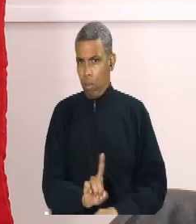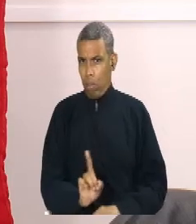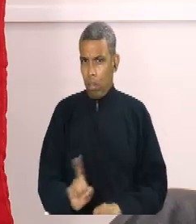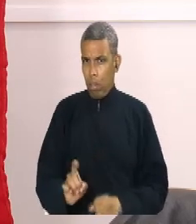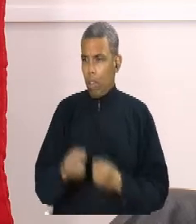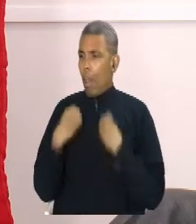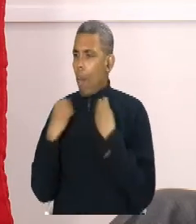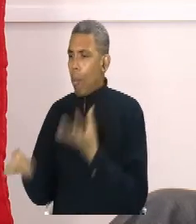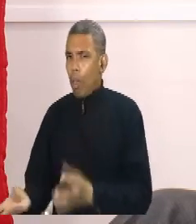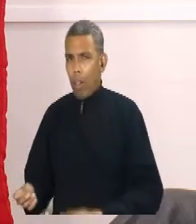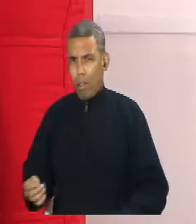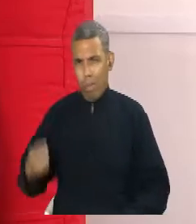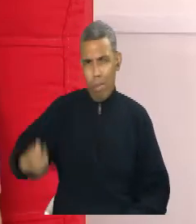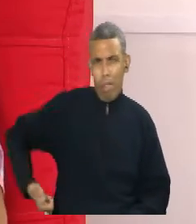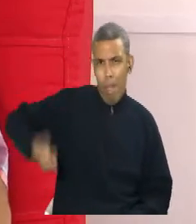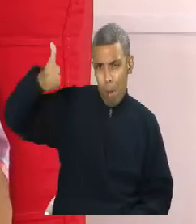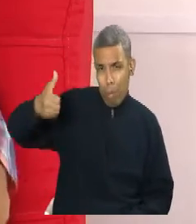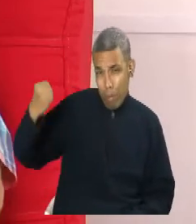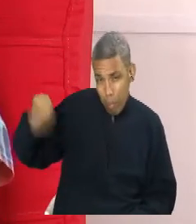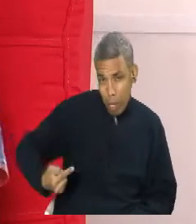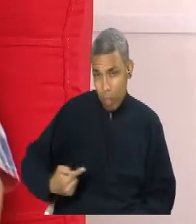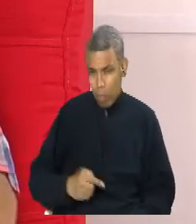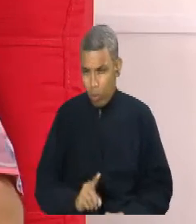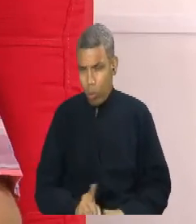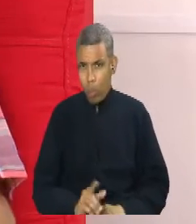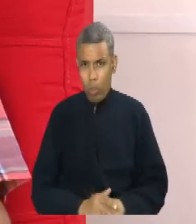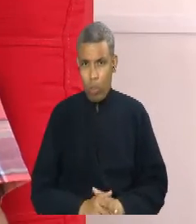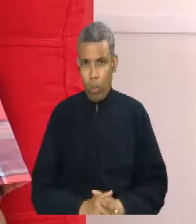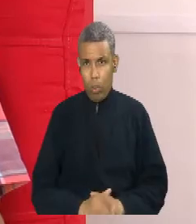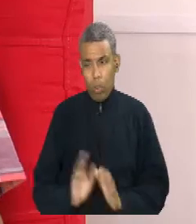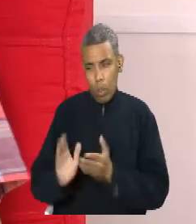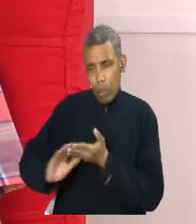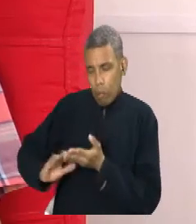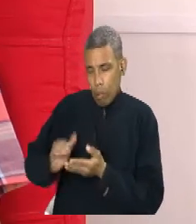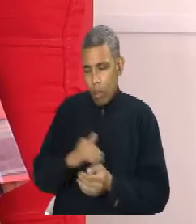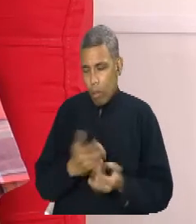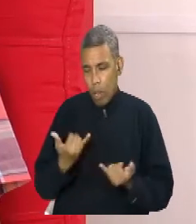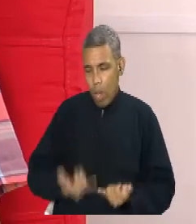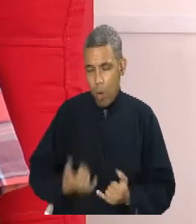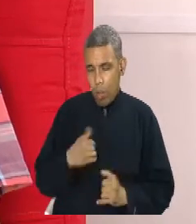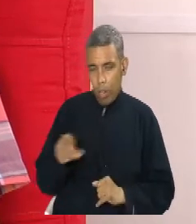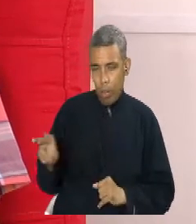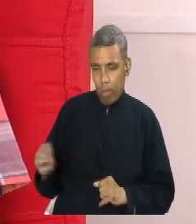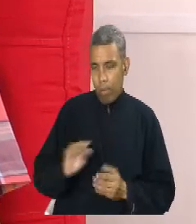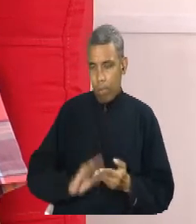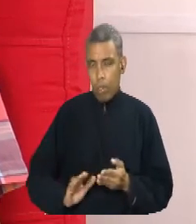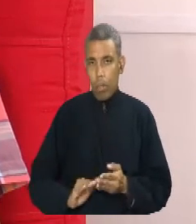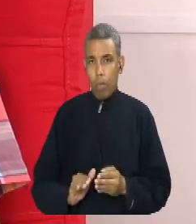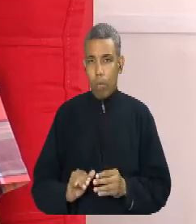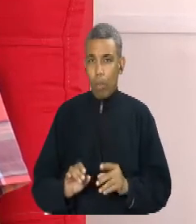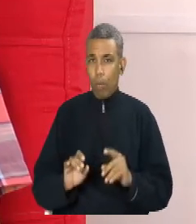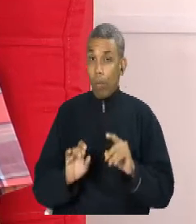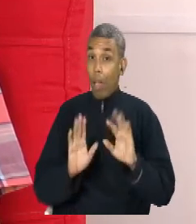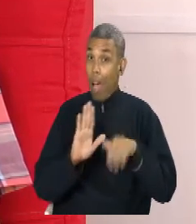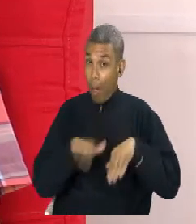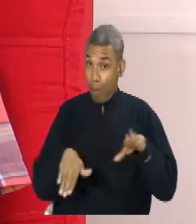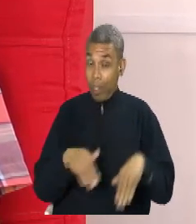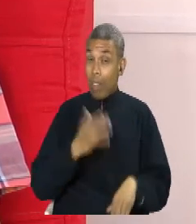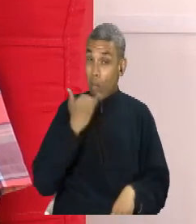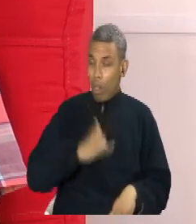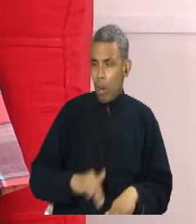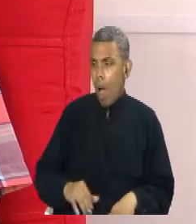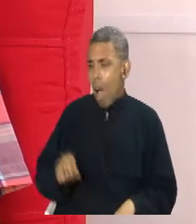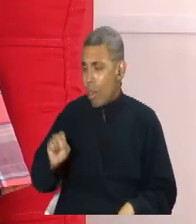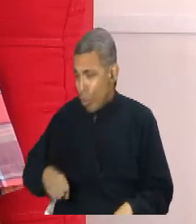entienda que es eso pero muchas veces terminamos metiendo nosotros nosotros en la grande cuando empezamos a hablar niño